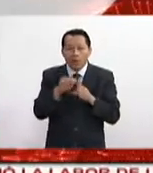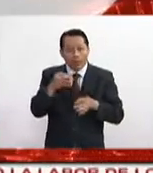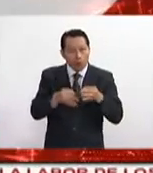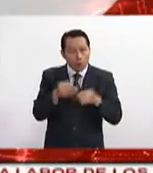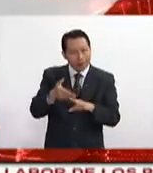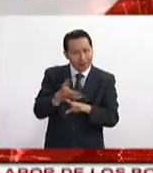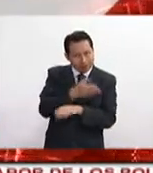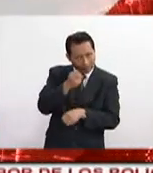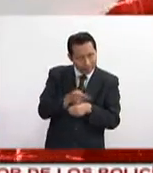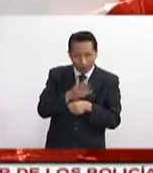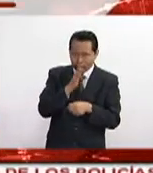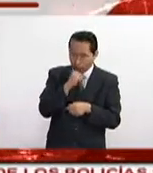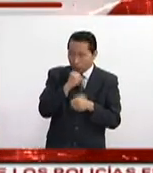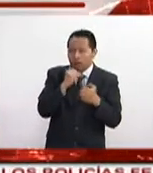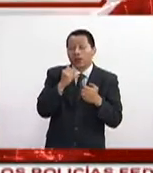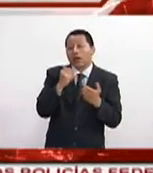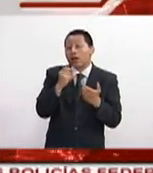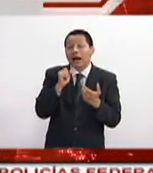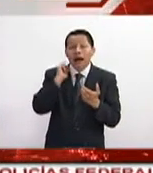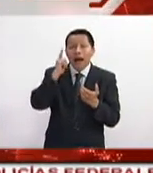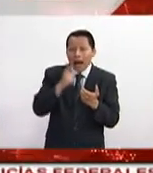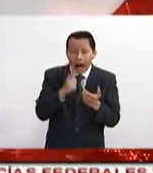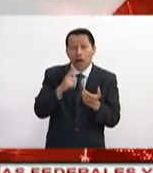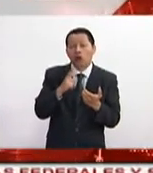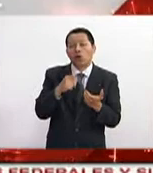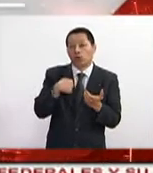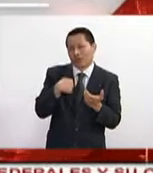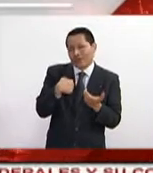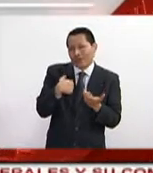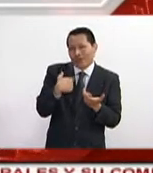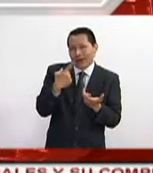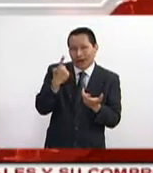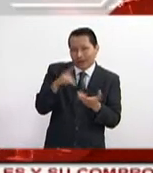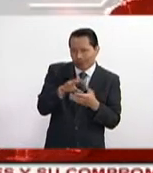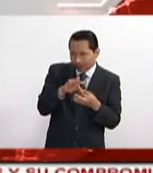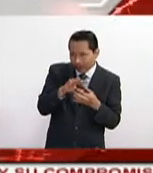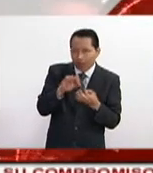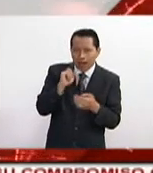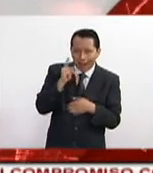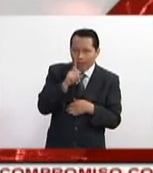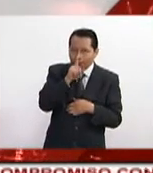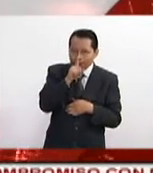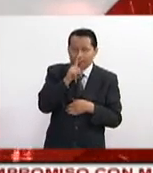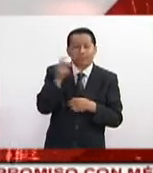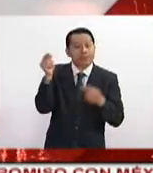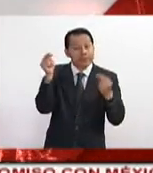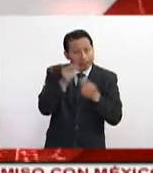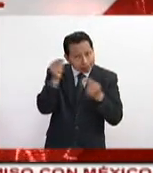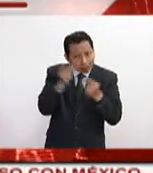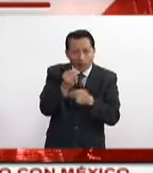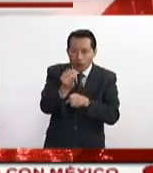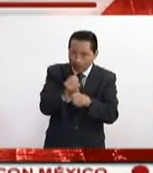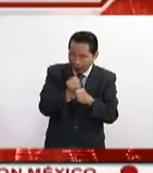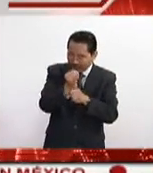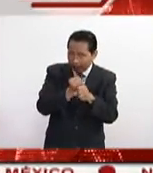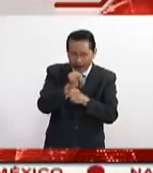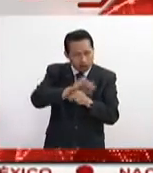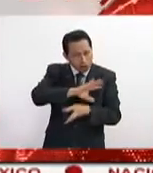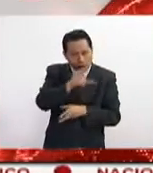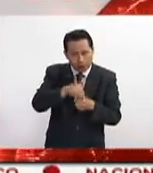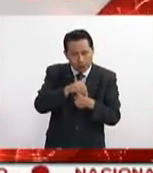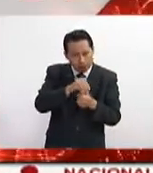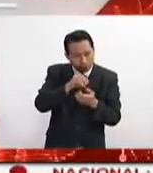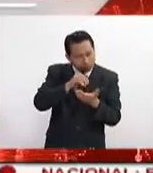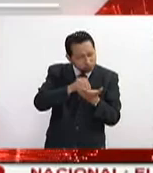juicios anticipados ni de tomar una posición. Creo que es importante que se realice los peritajes, la debida investigación